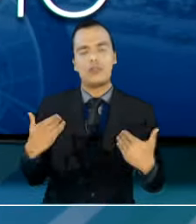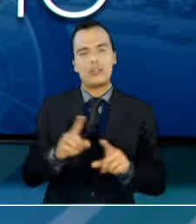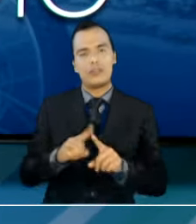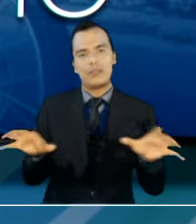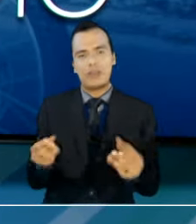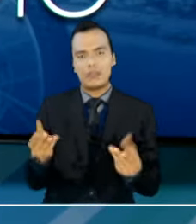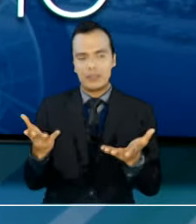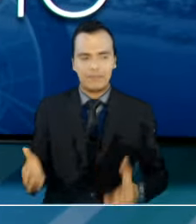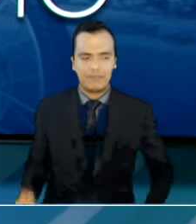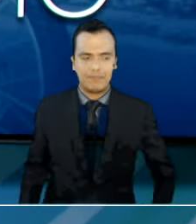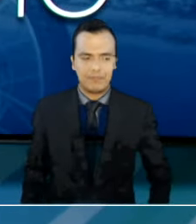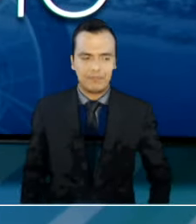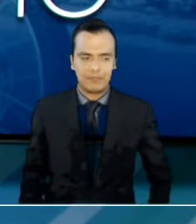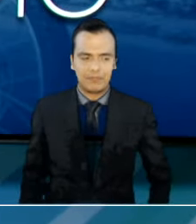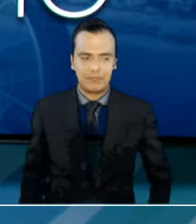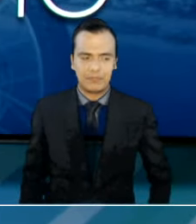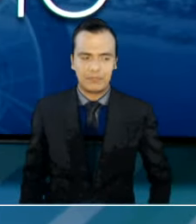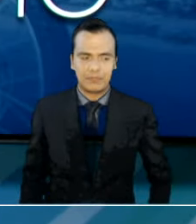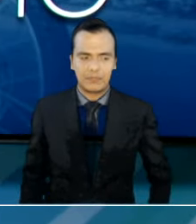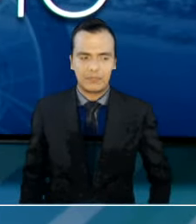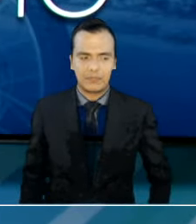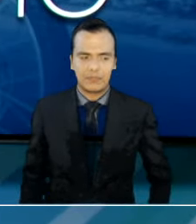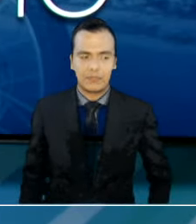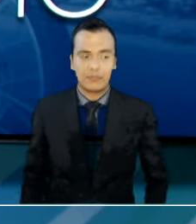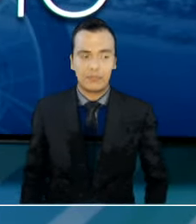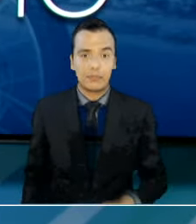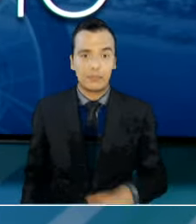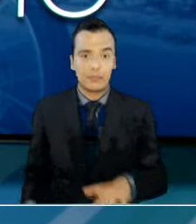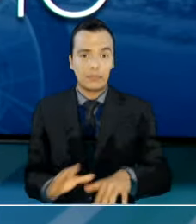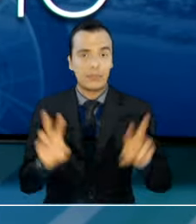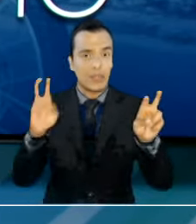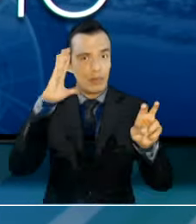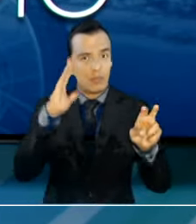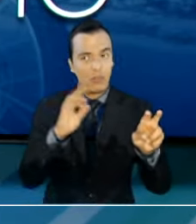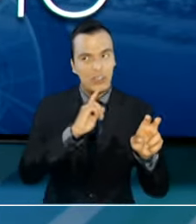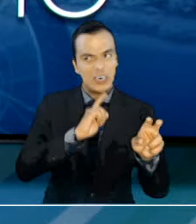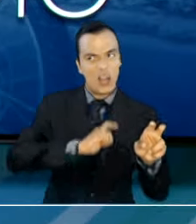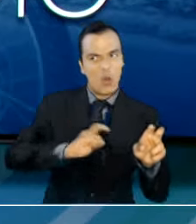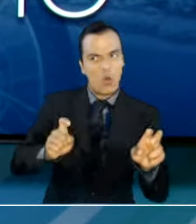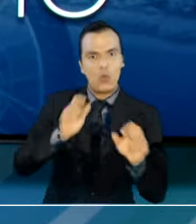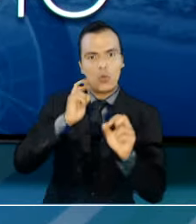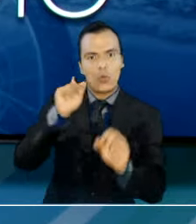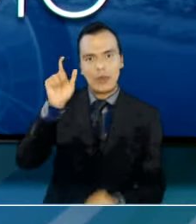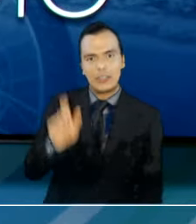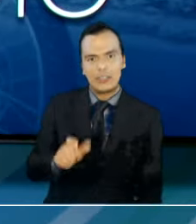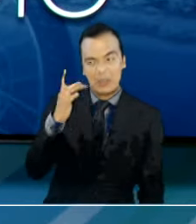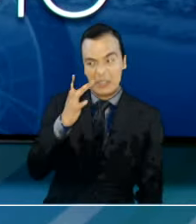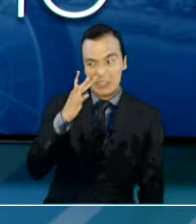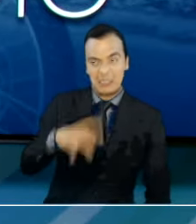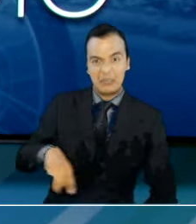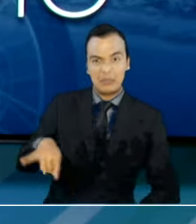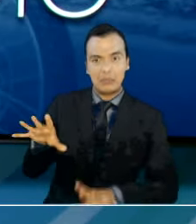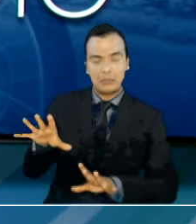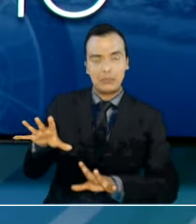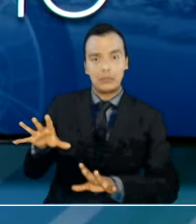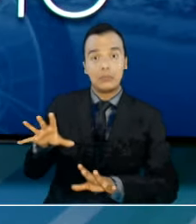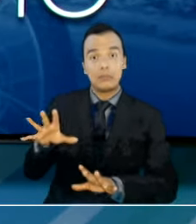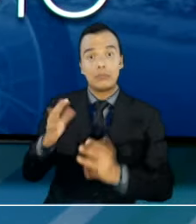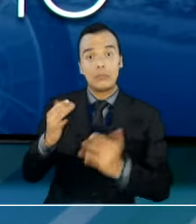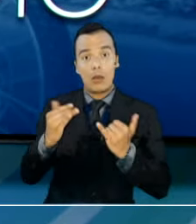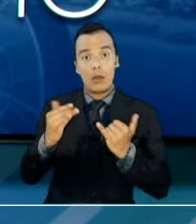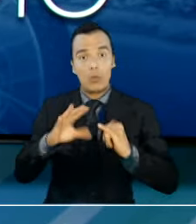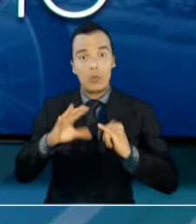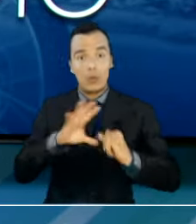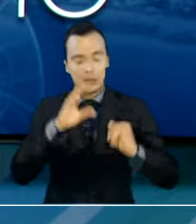Y sigue la polémica en Cali por el presunto acto de racismo por parte de un uniformado de la policía hacia un ciudadano